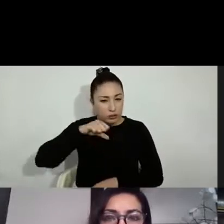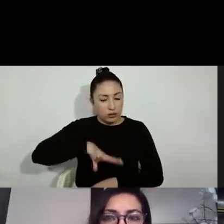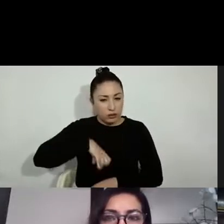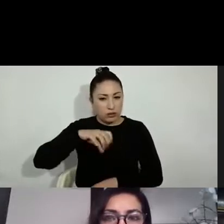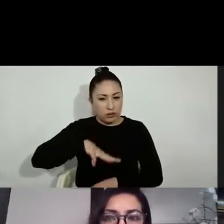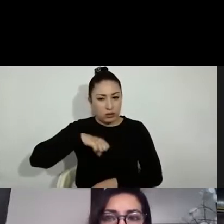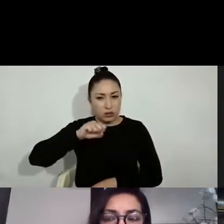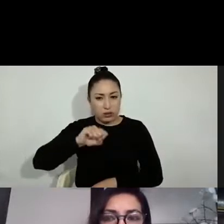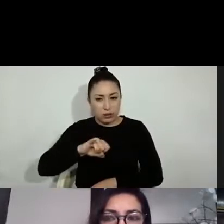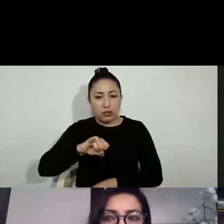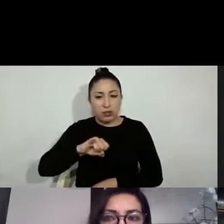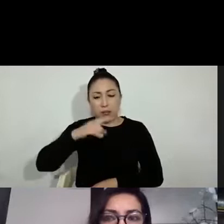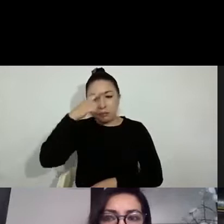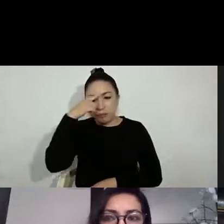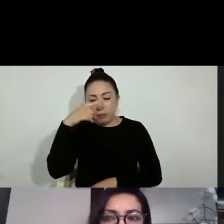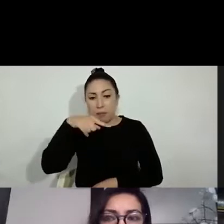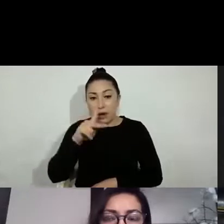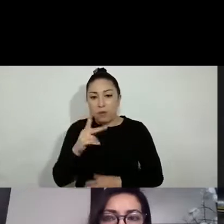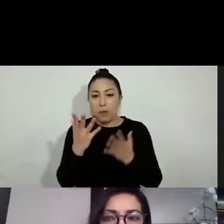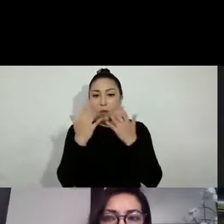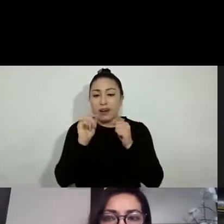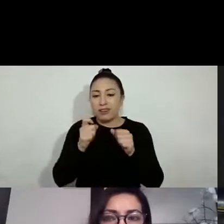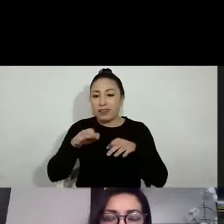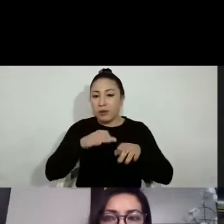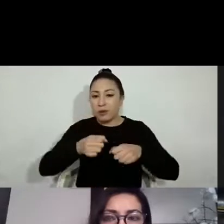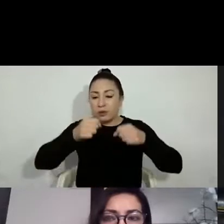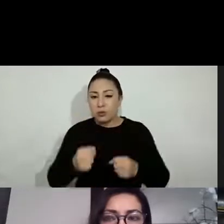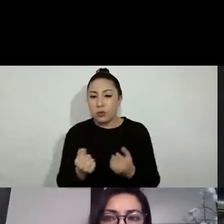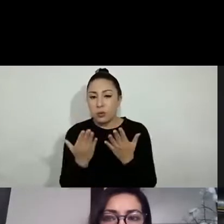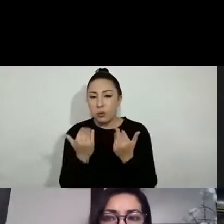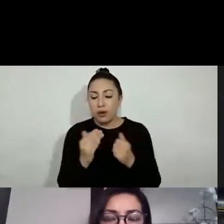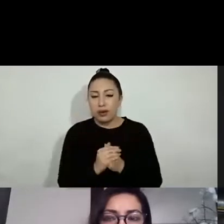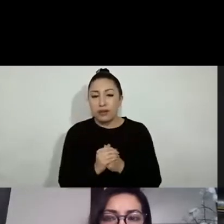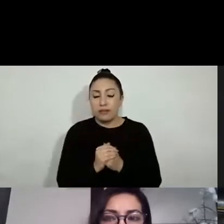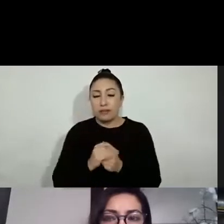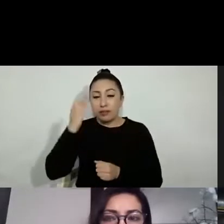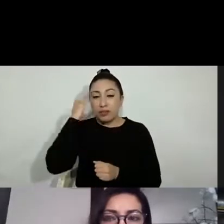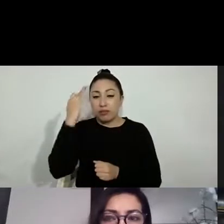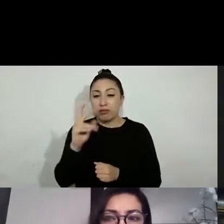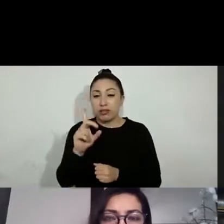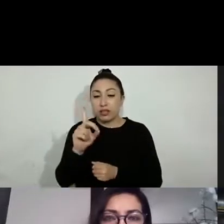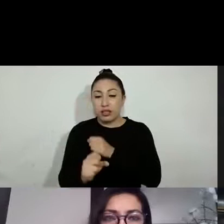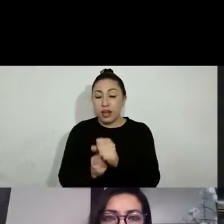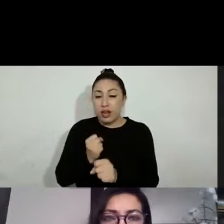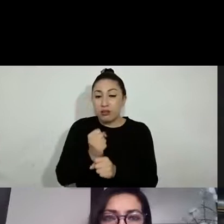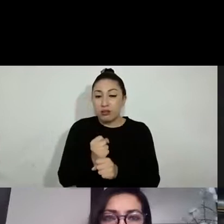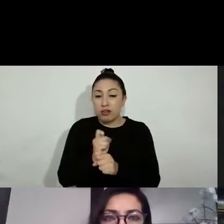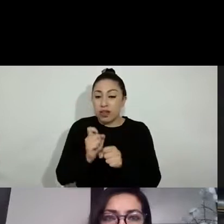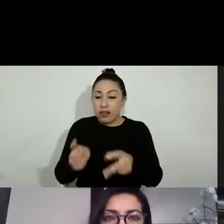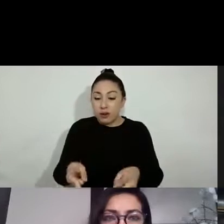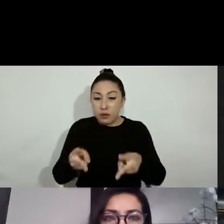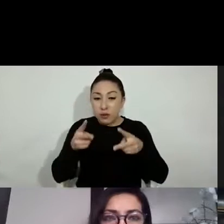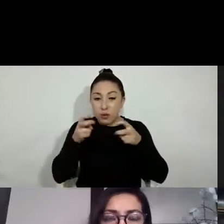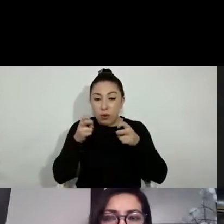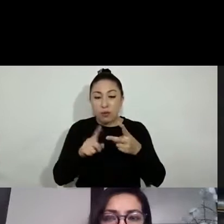reproducir su fuerza de trabajo. Una herencia de más de 30 años de robo, despojo, venta